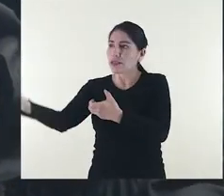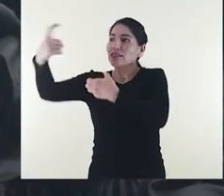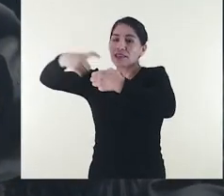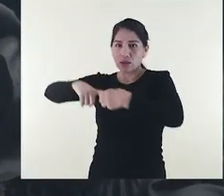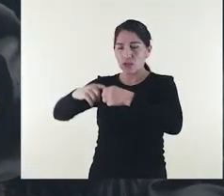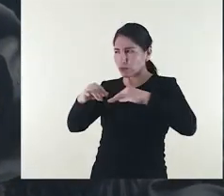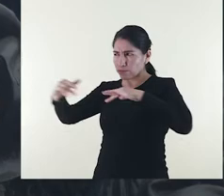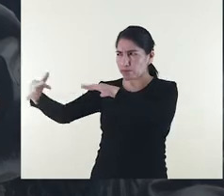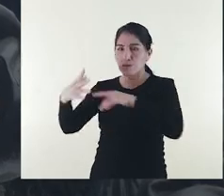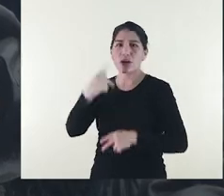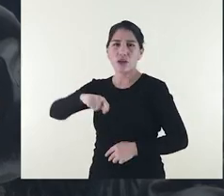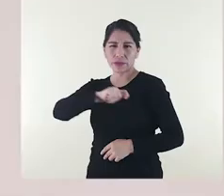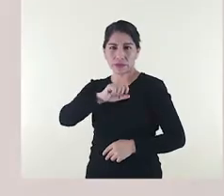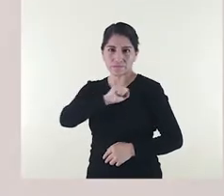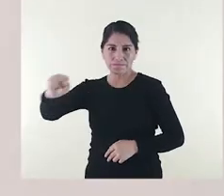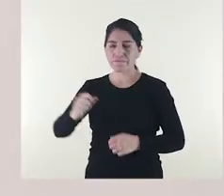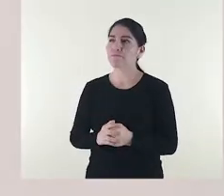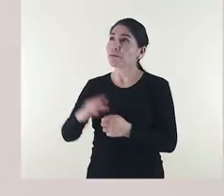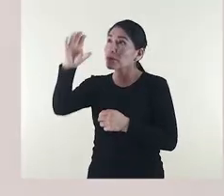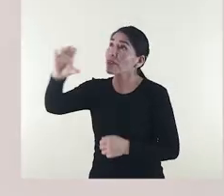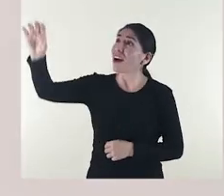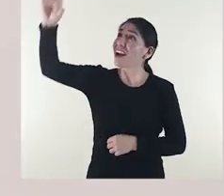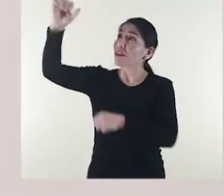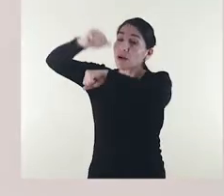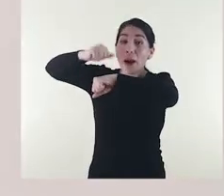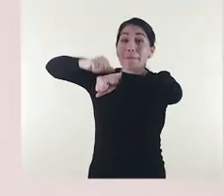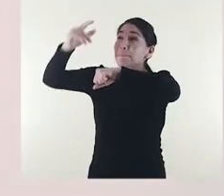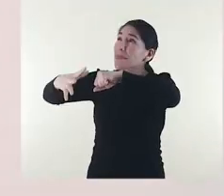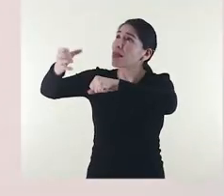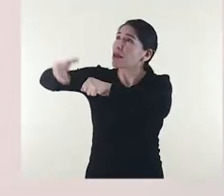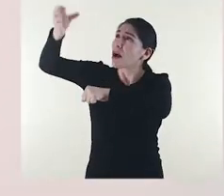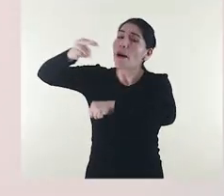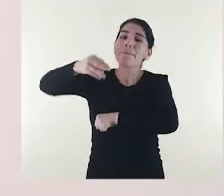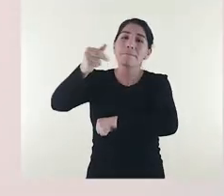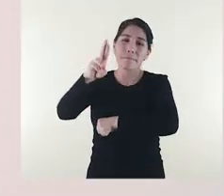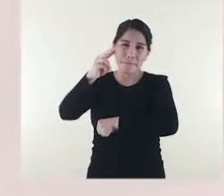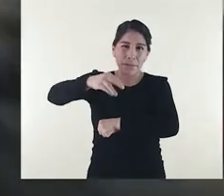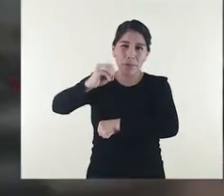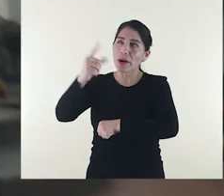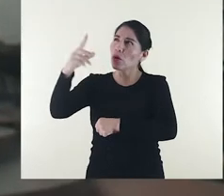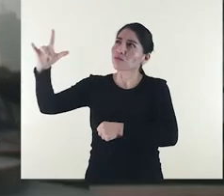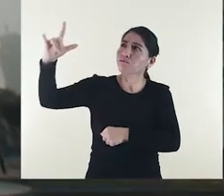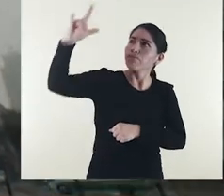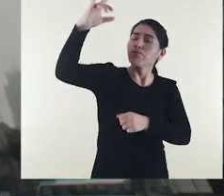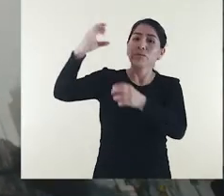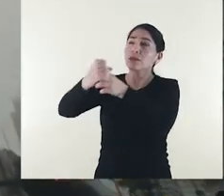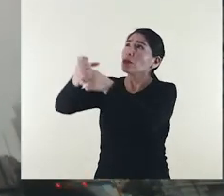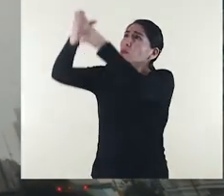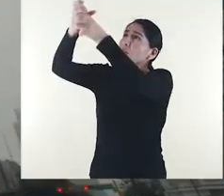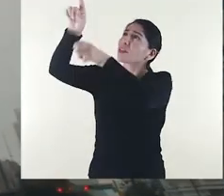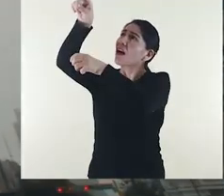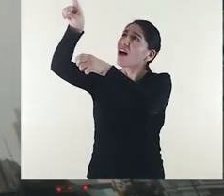se involucraron en el proceso contra España. Subimos a ver proas de naves que salen del fino mármol de la columna. Y finalmente está